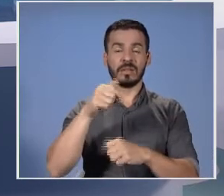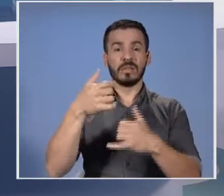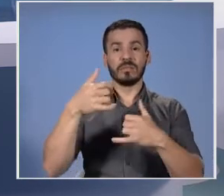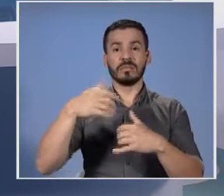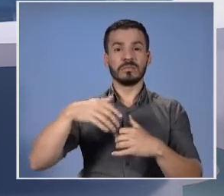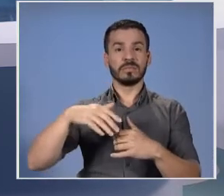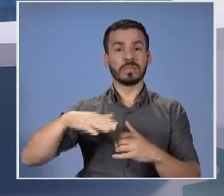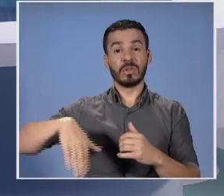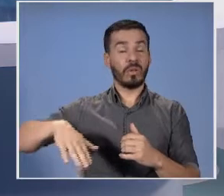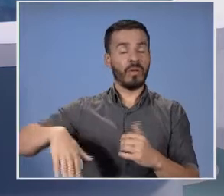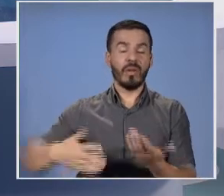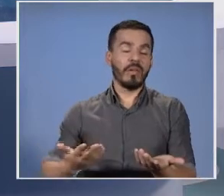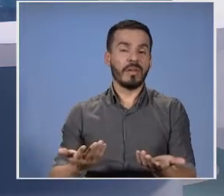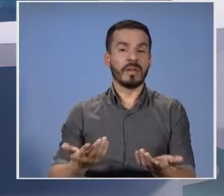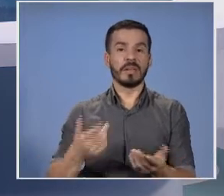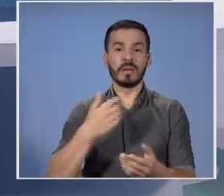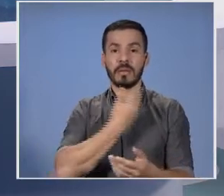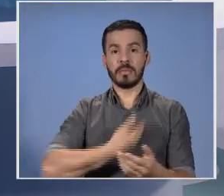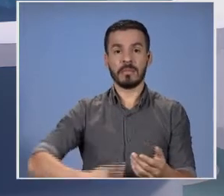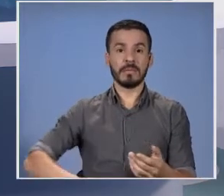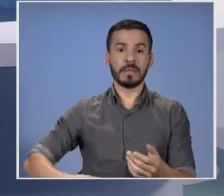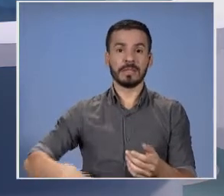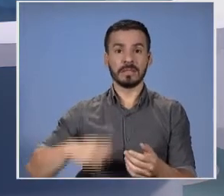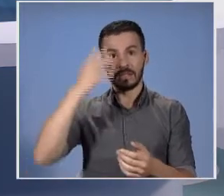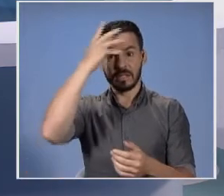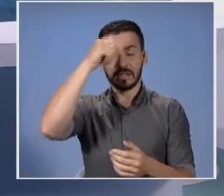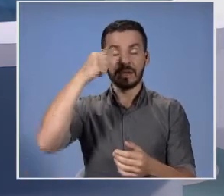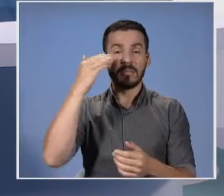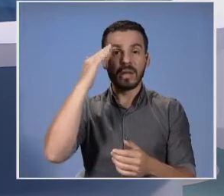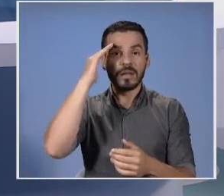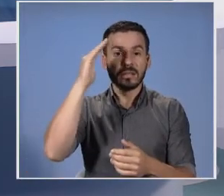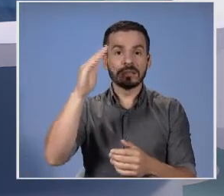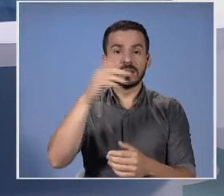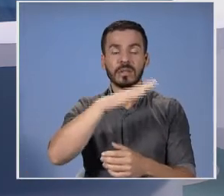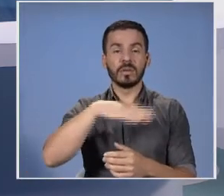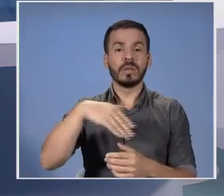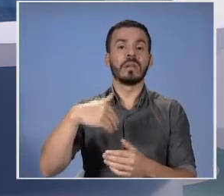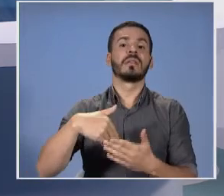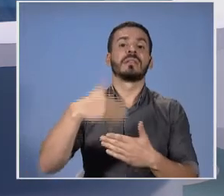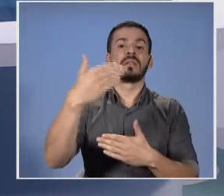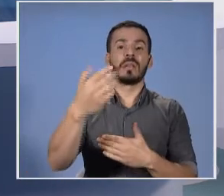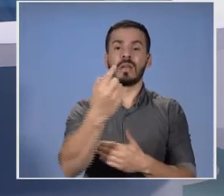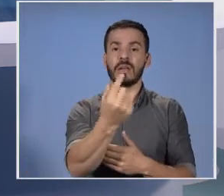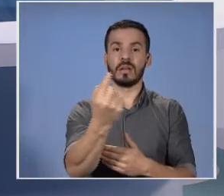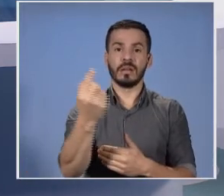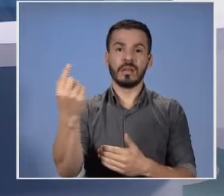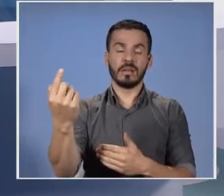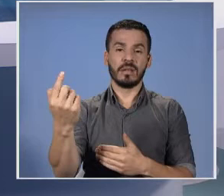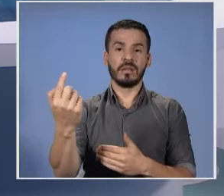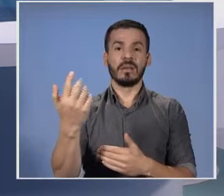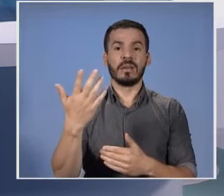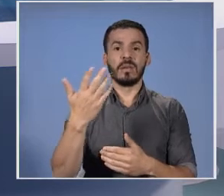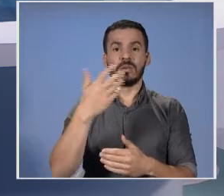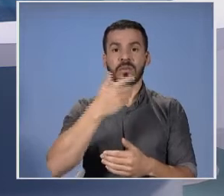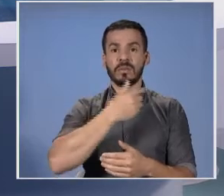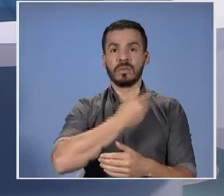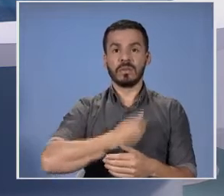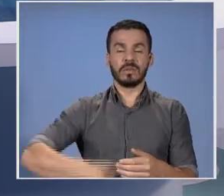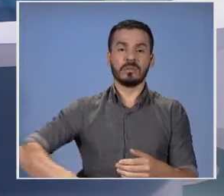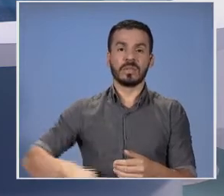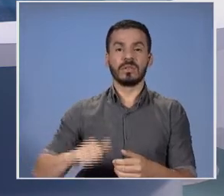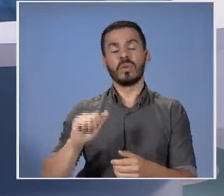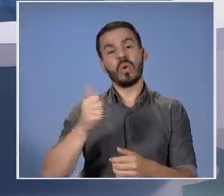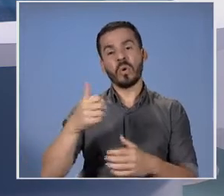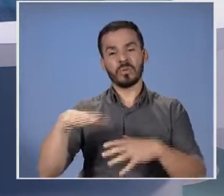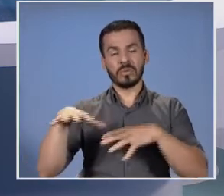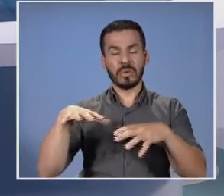todavía no, el presidente Carlos Alvarado va a saludar más adelante a cada uno de los jefes de Estado. Otro acto